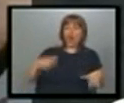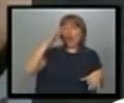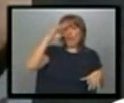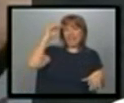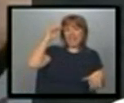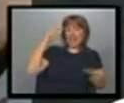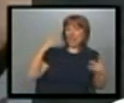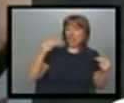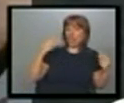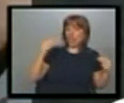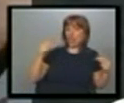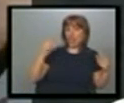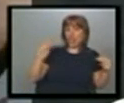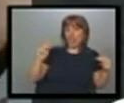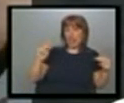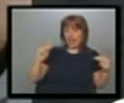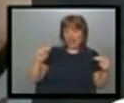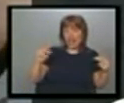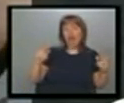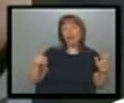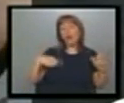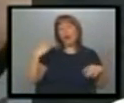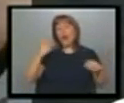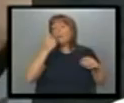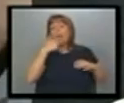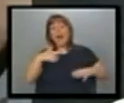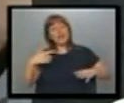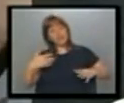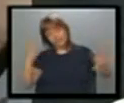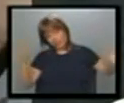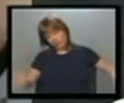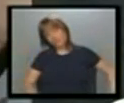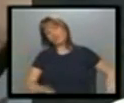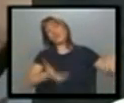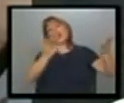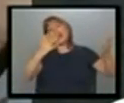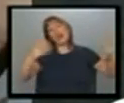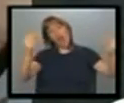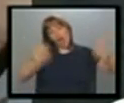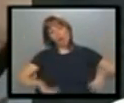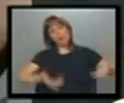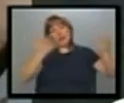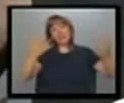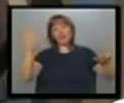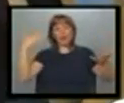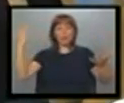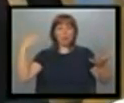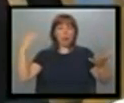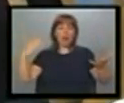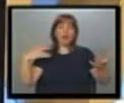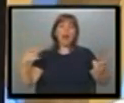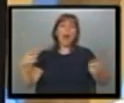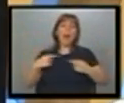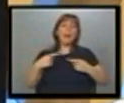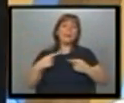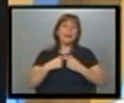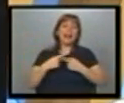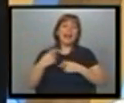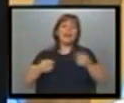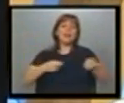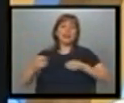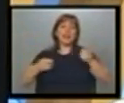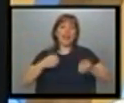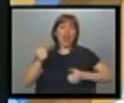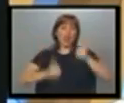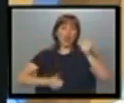loco. El gobierno de Mauricio Macri dio como una libertad, que haya pelea de mercado, que haya competencia. Pero